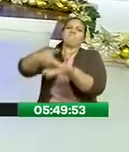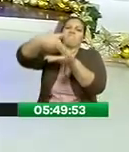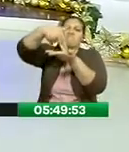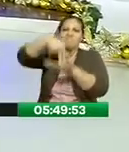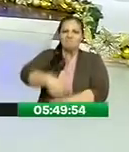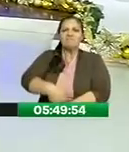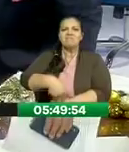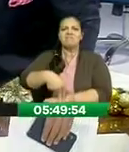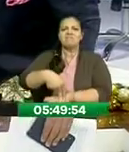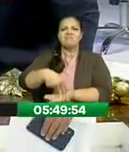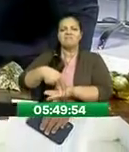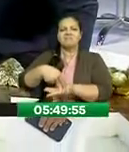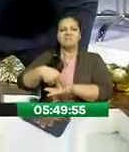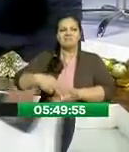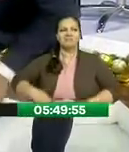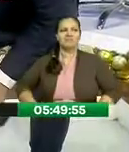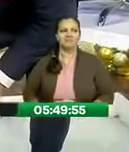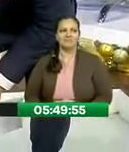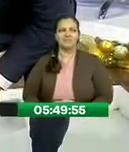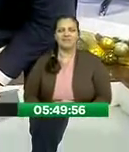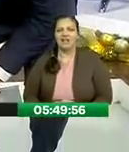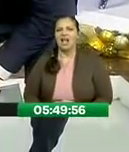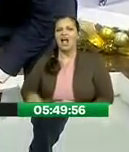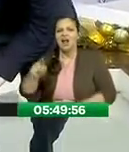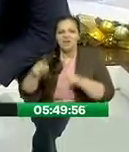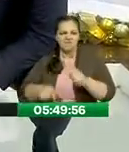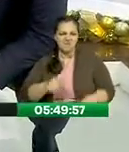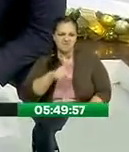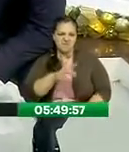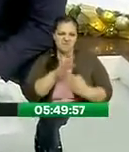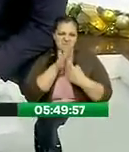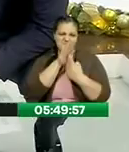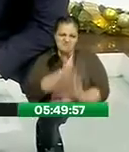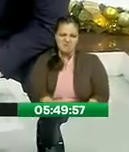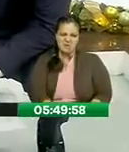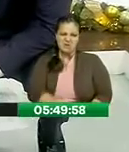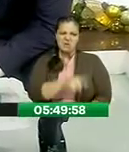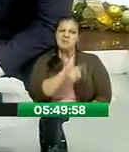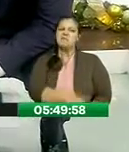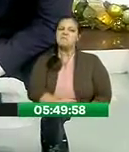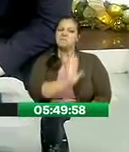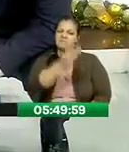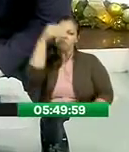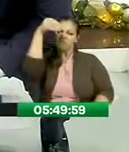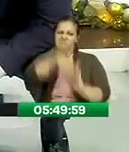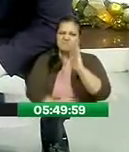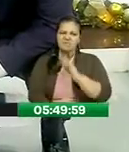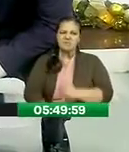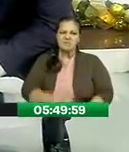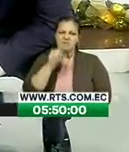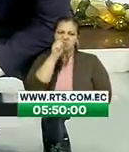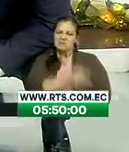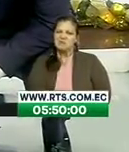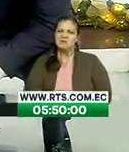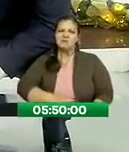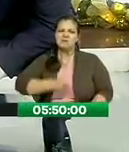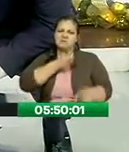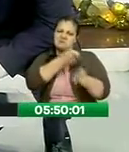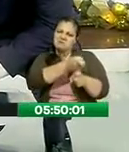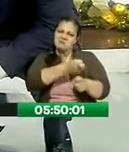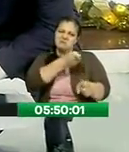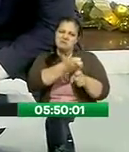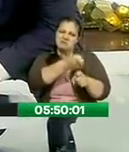dominada, ajá, cuando ellos pensaban que me tenían así, así, pisada, ajá, con la punta del zapato, yo hice esto. A ver, ¿qué